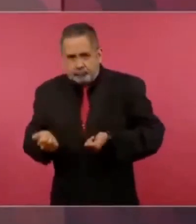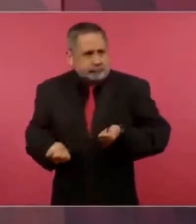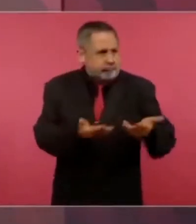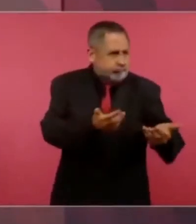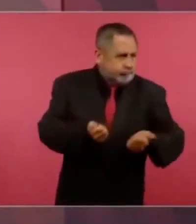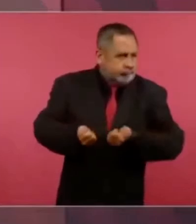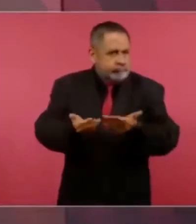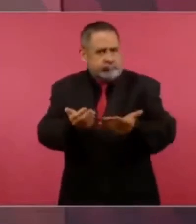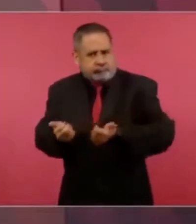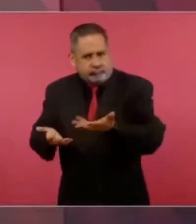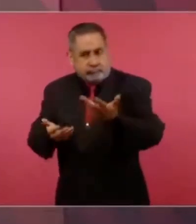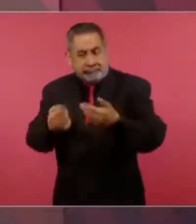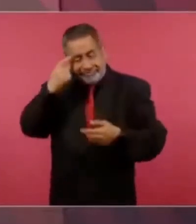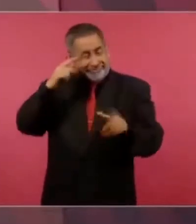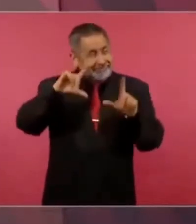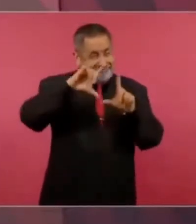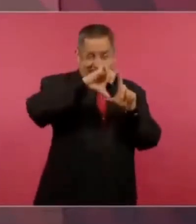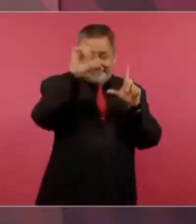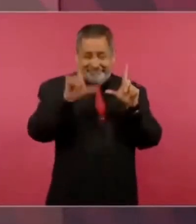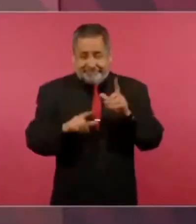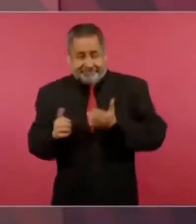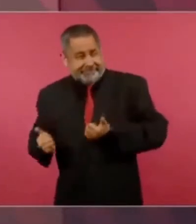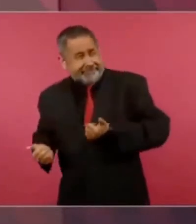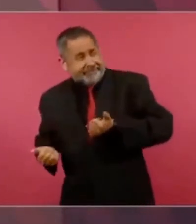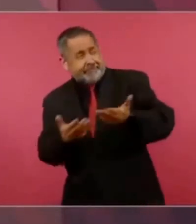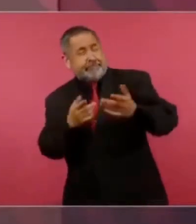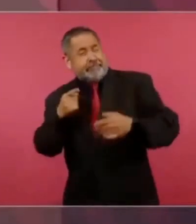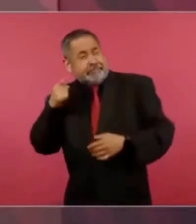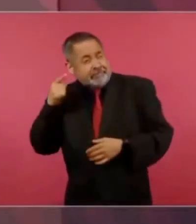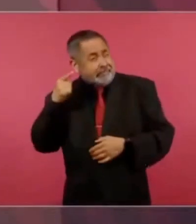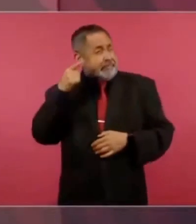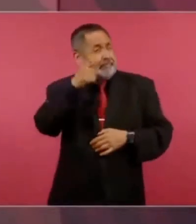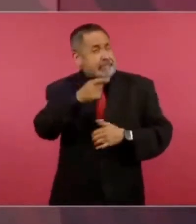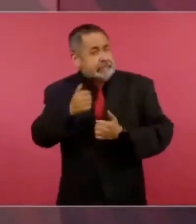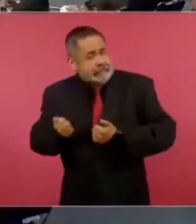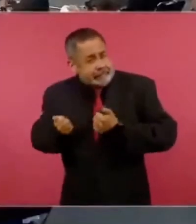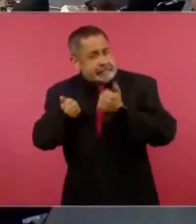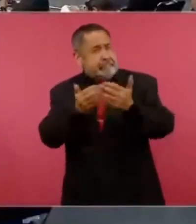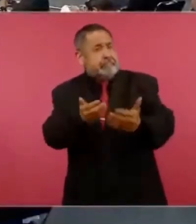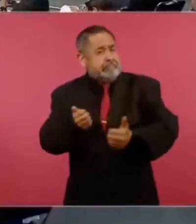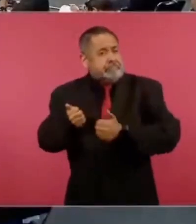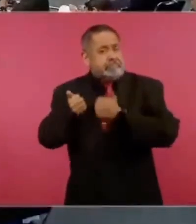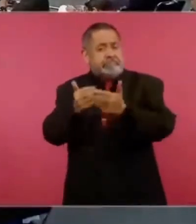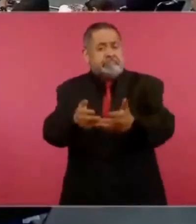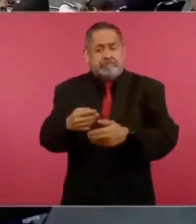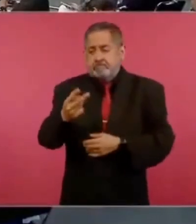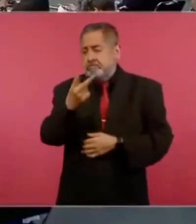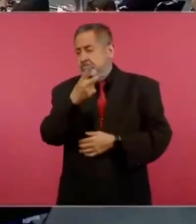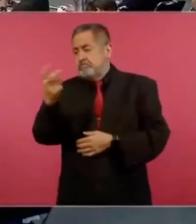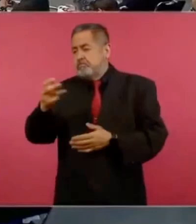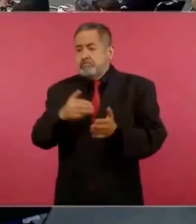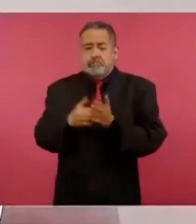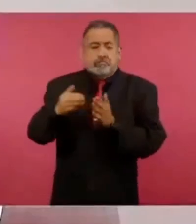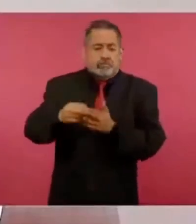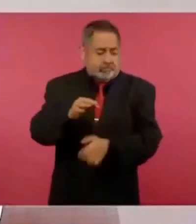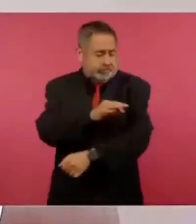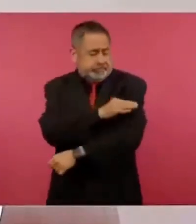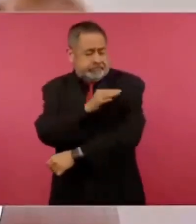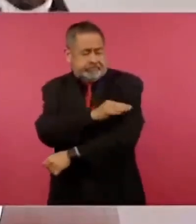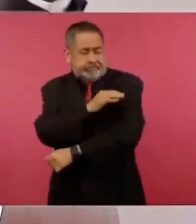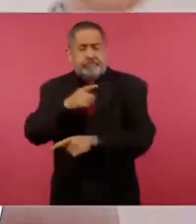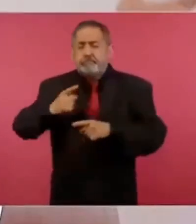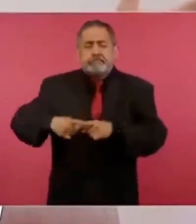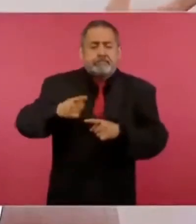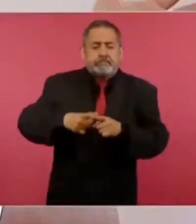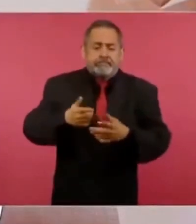imagínate, distribuir por todo México, hasta en las comunidades más apartadas, más de 200 millones de dosis de vacunas, pues